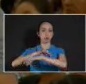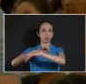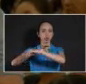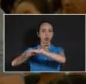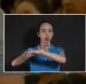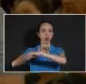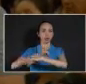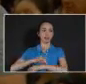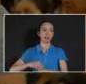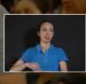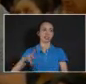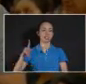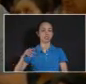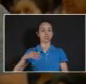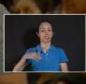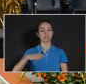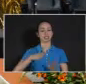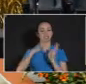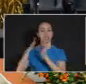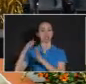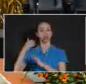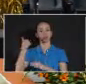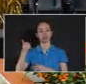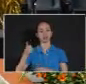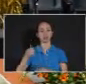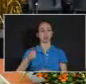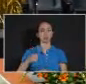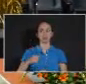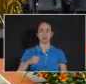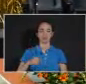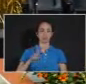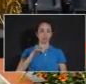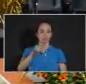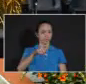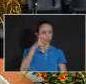lado. ¿Ustedes entendieron?